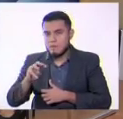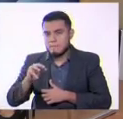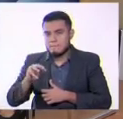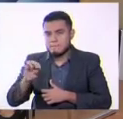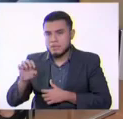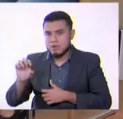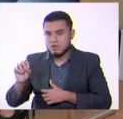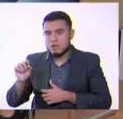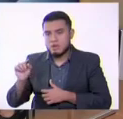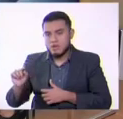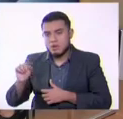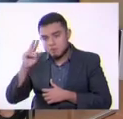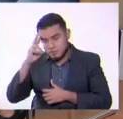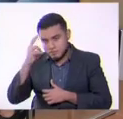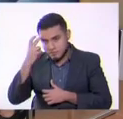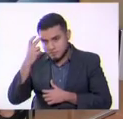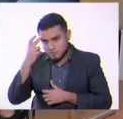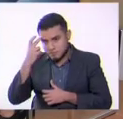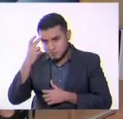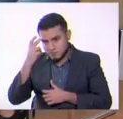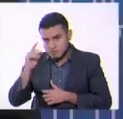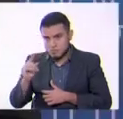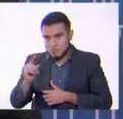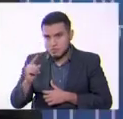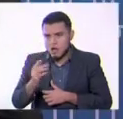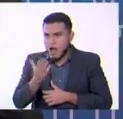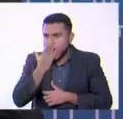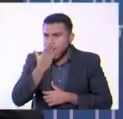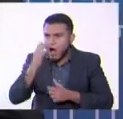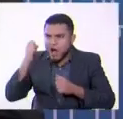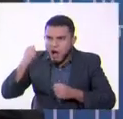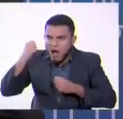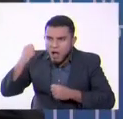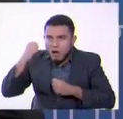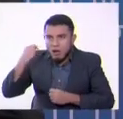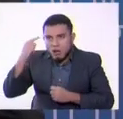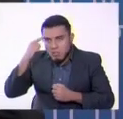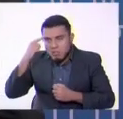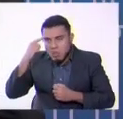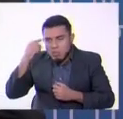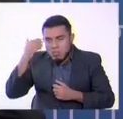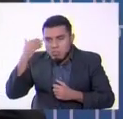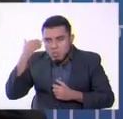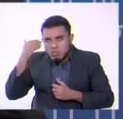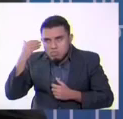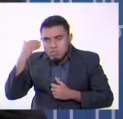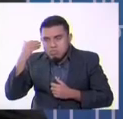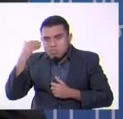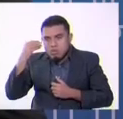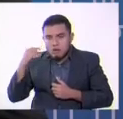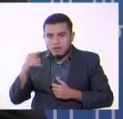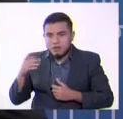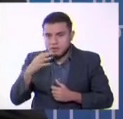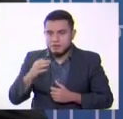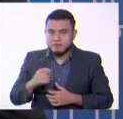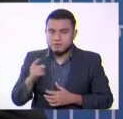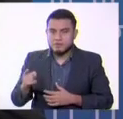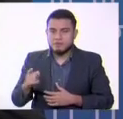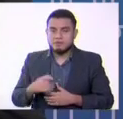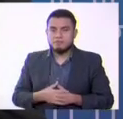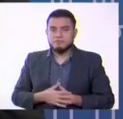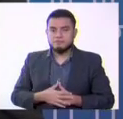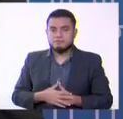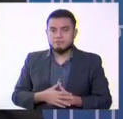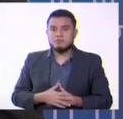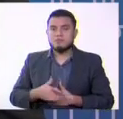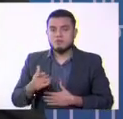Y meo significa salvaje o atrasado. Ahora bien, cuando ellos vienen y se trasladan o